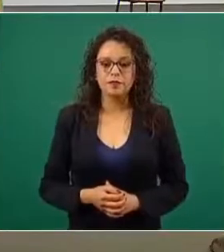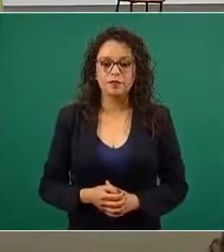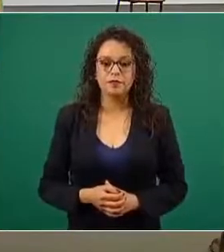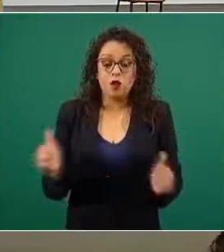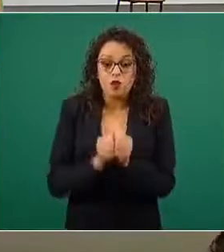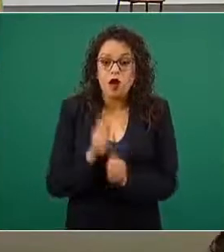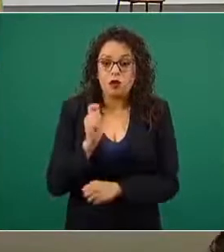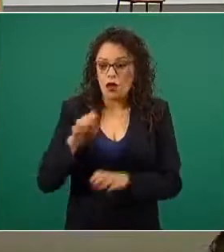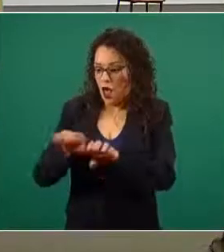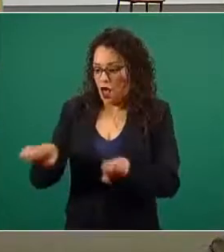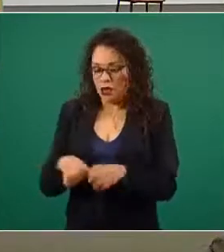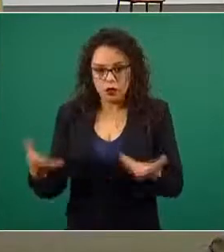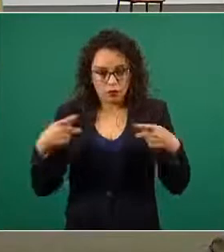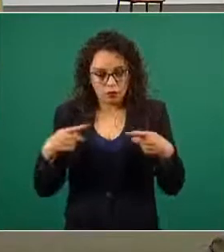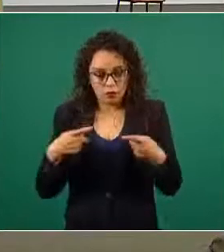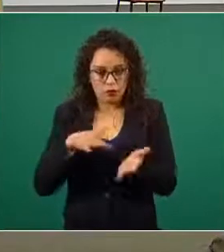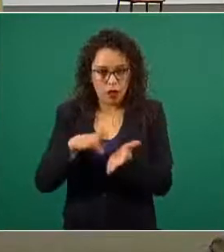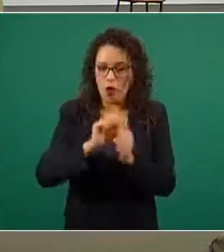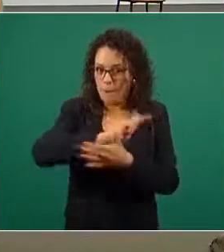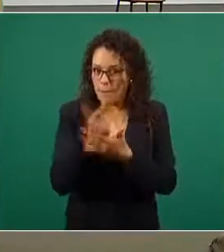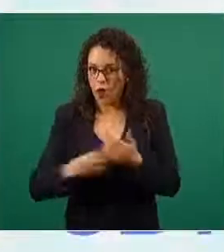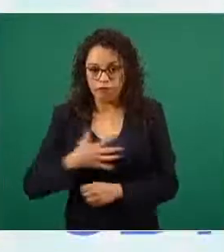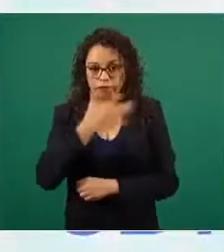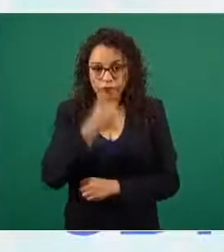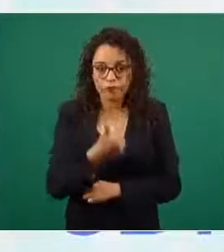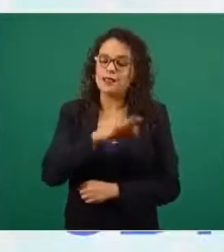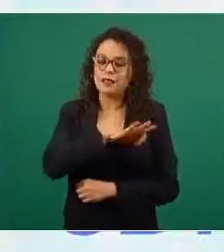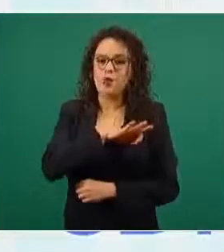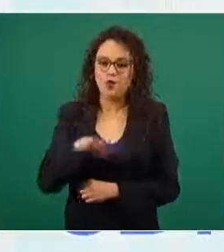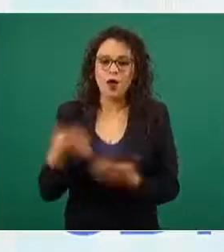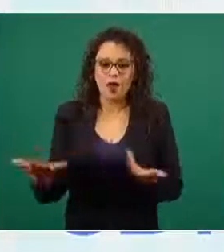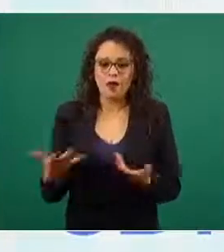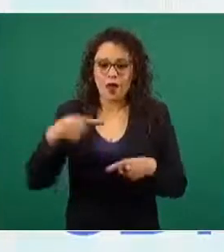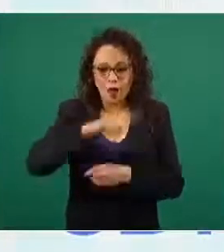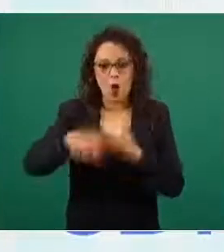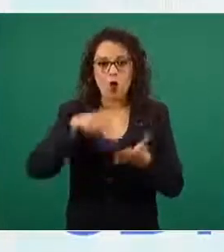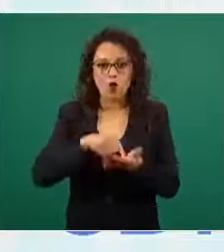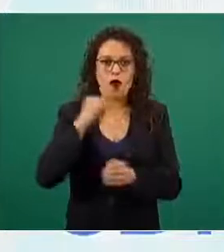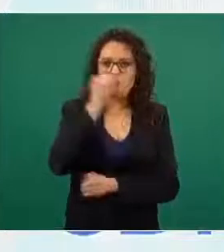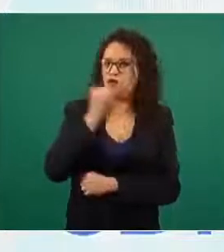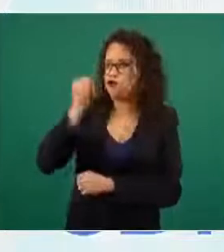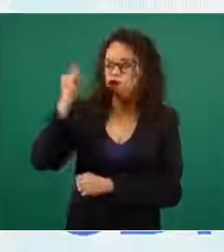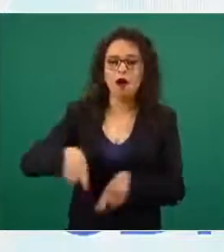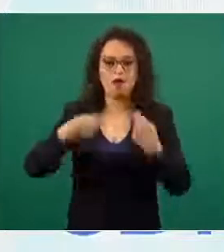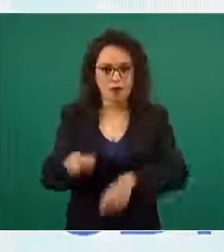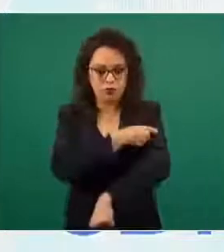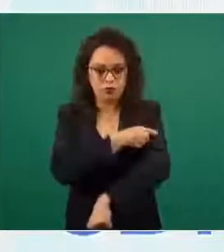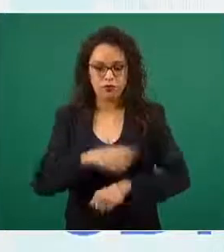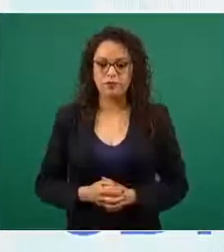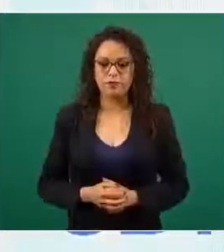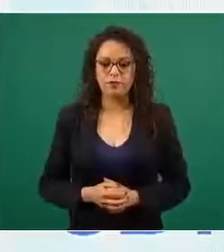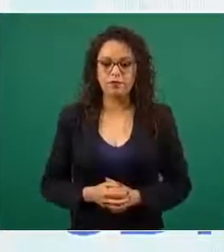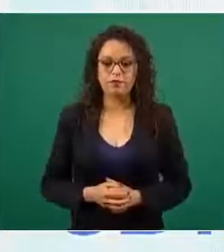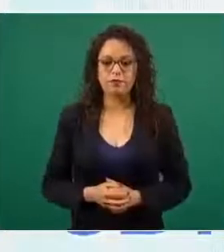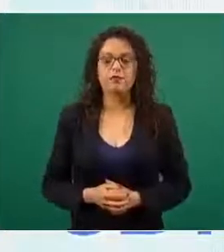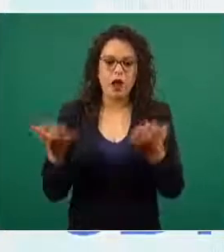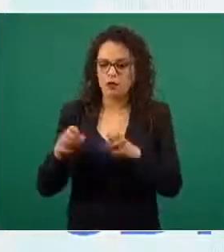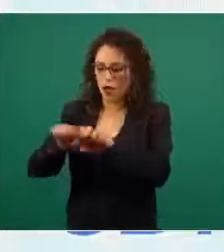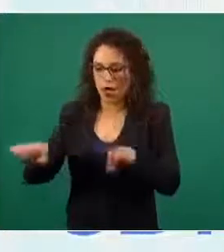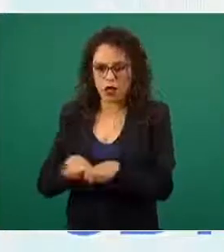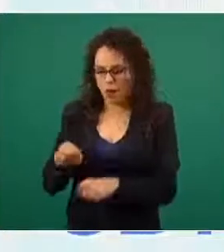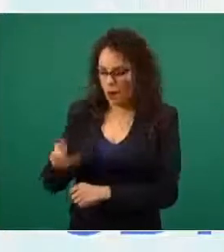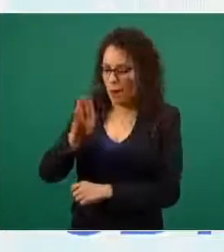infraestructura humana de los programas de bienestar vamos a poder priorizar el arranque en estas zonas remotas. Va a haber un mecanismo de brigadas constituidas